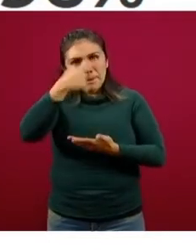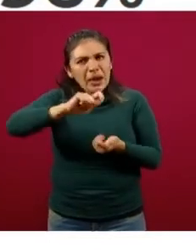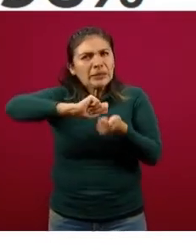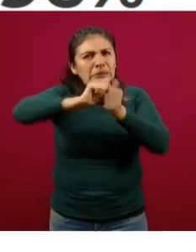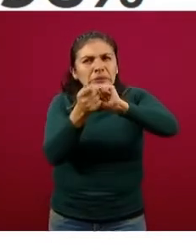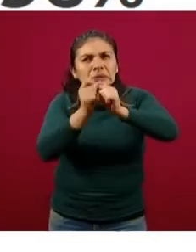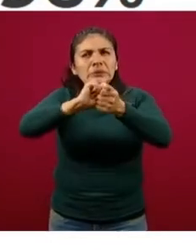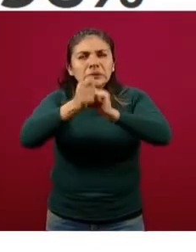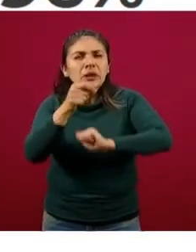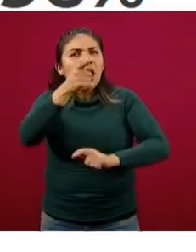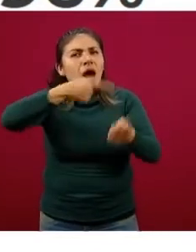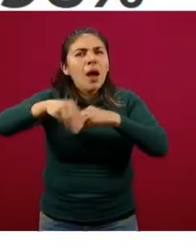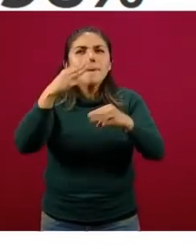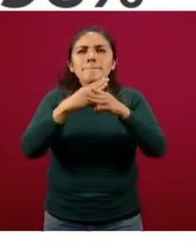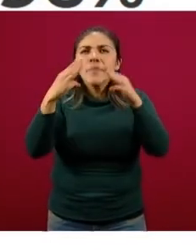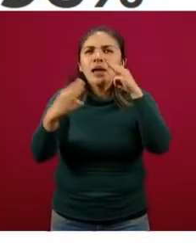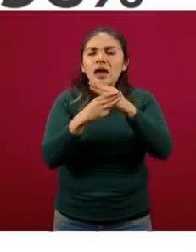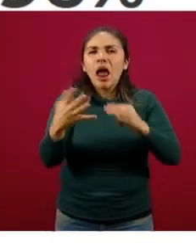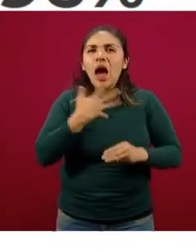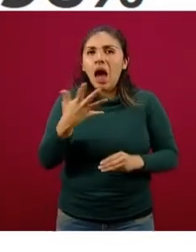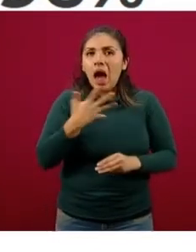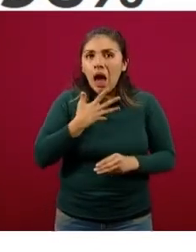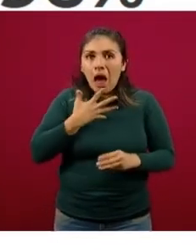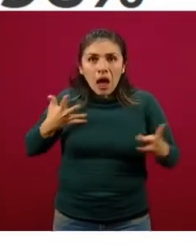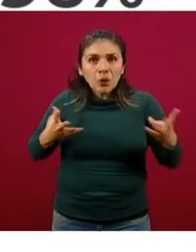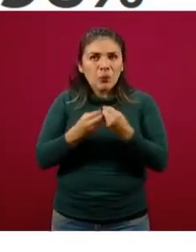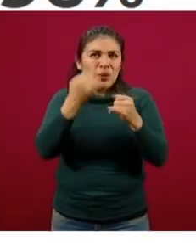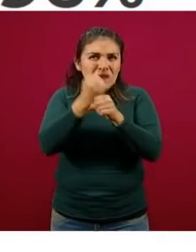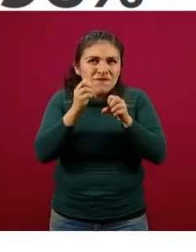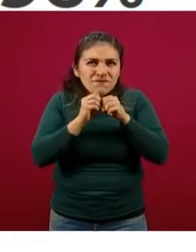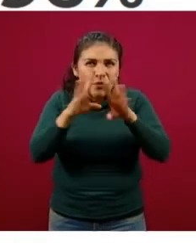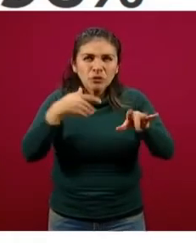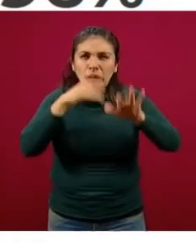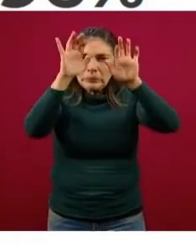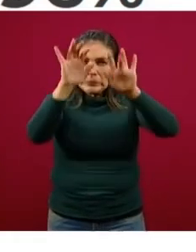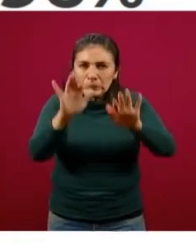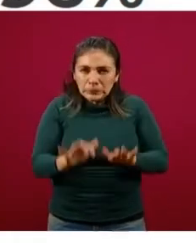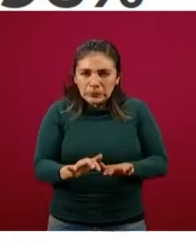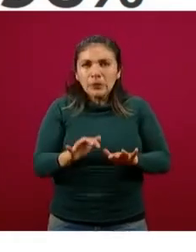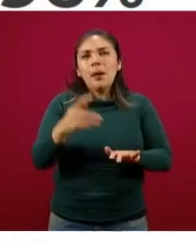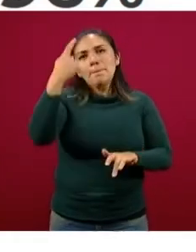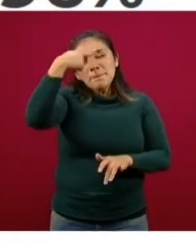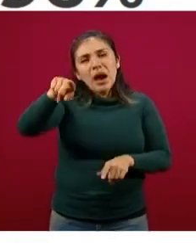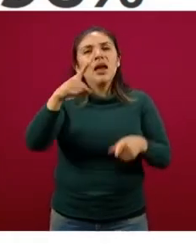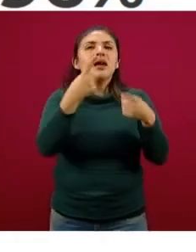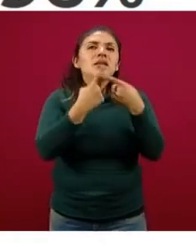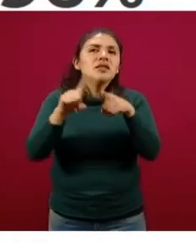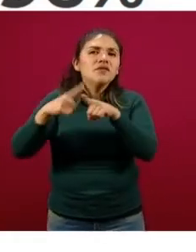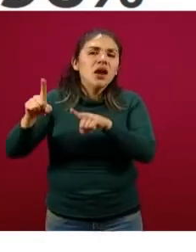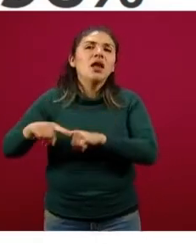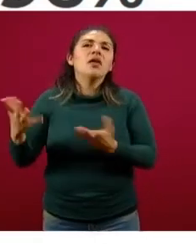traducir el material disponible que hemos diseñado en conjunto en diferentes